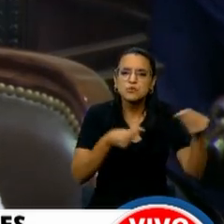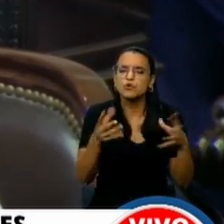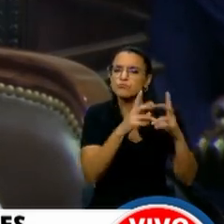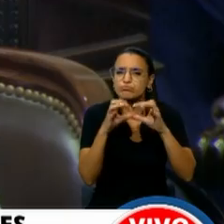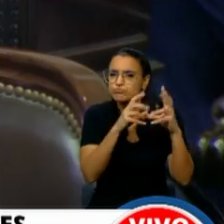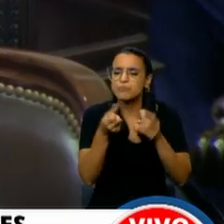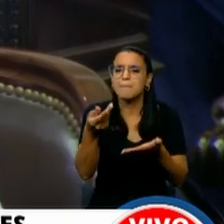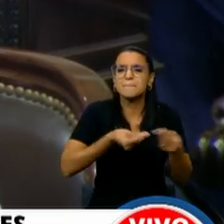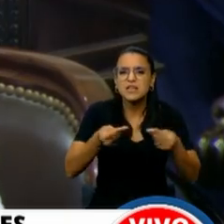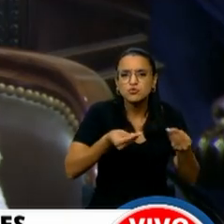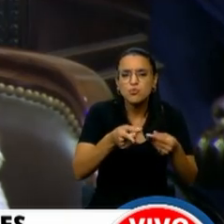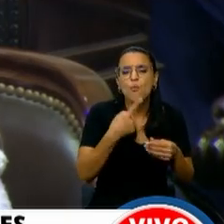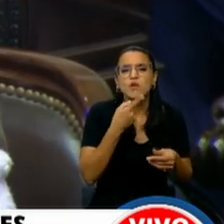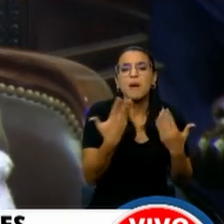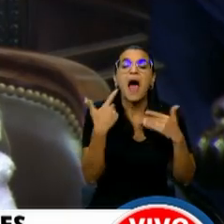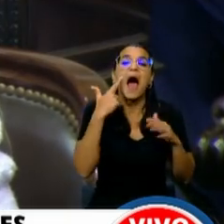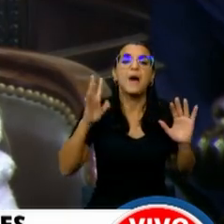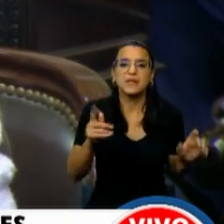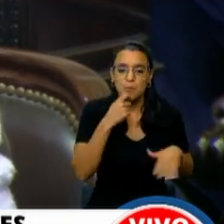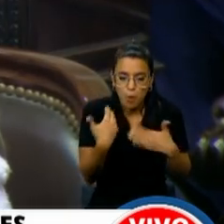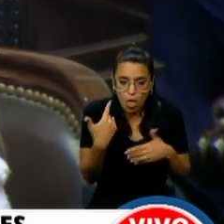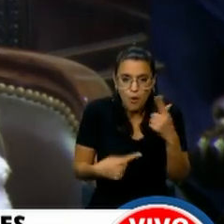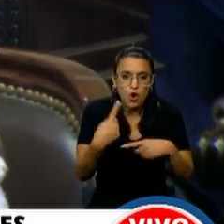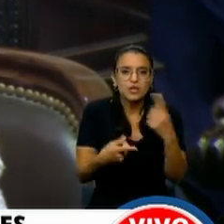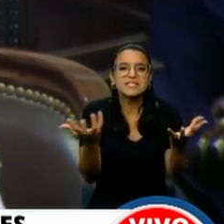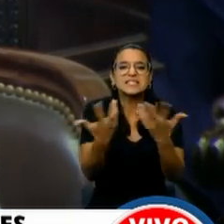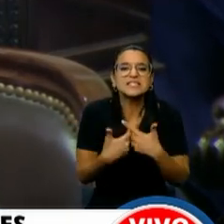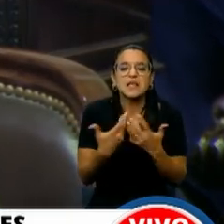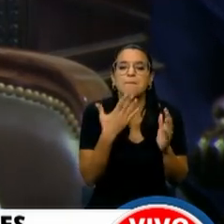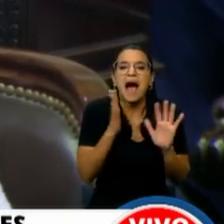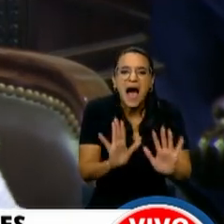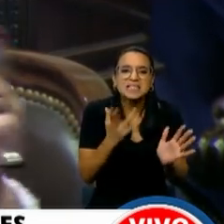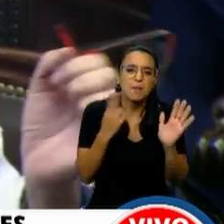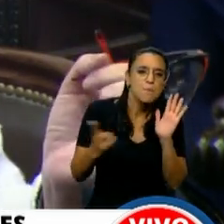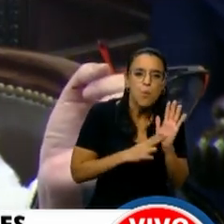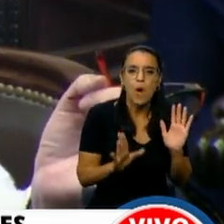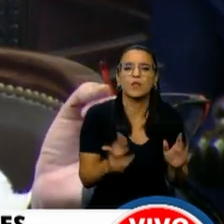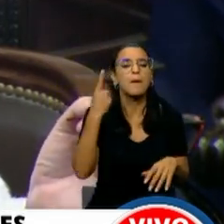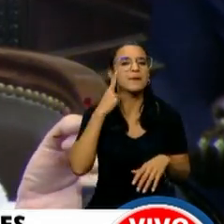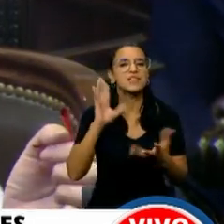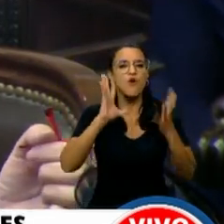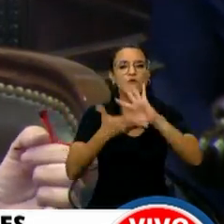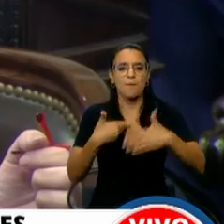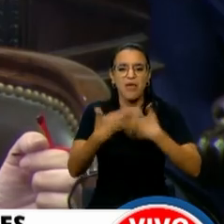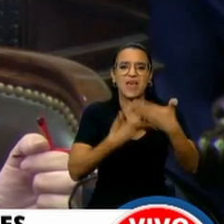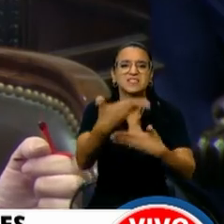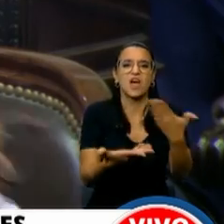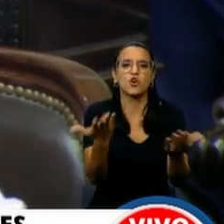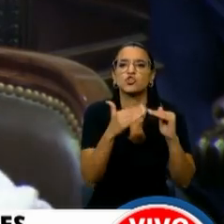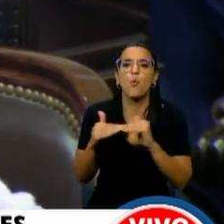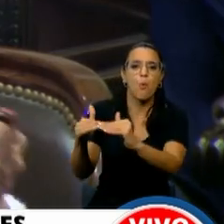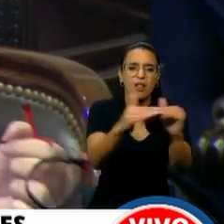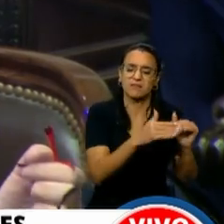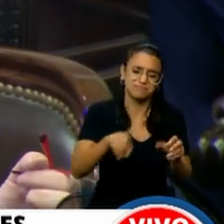discutir un presupuesto para ver si podemos seguir con este sistema impositivo pensando en un modelo de desarrollo con equidad